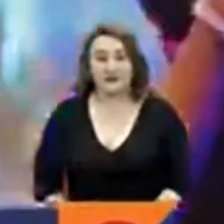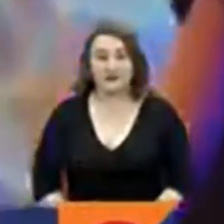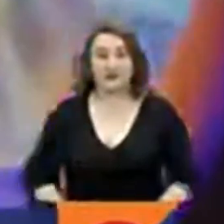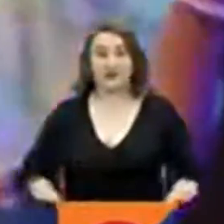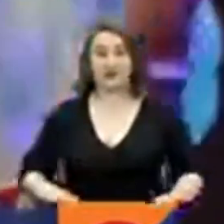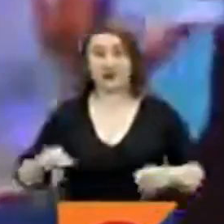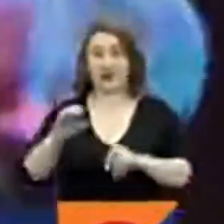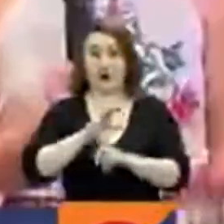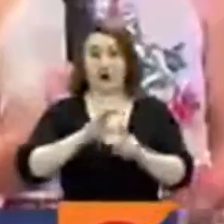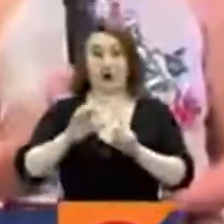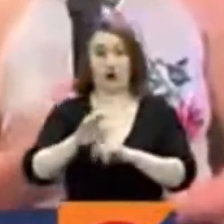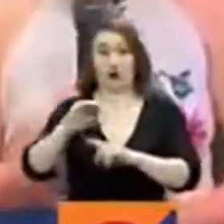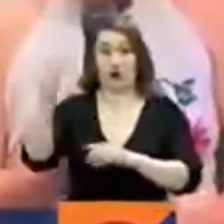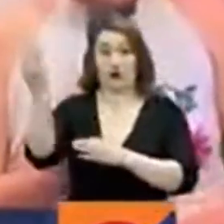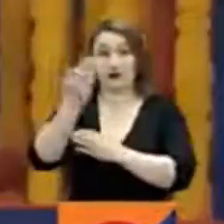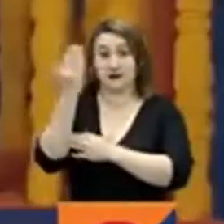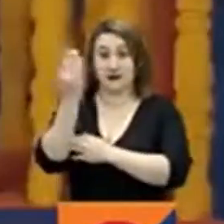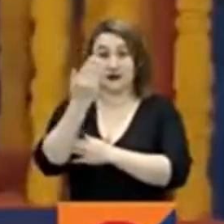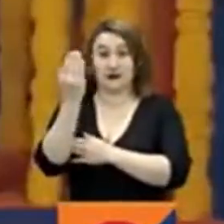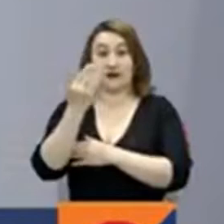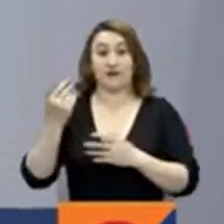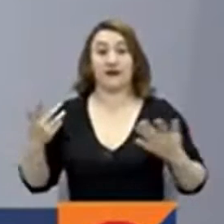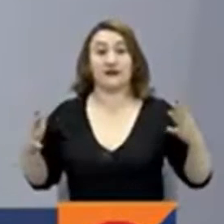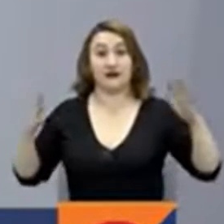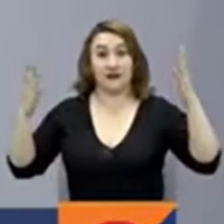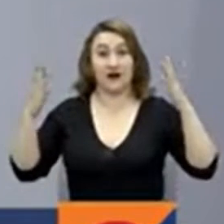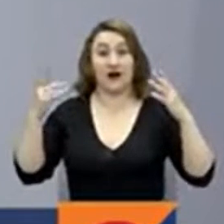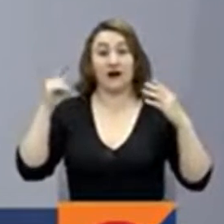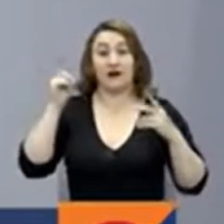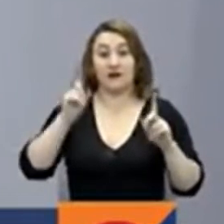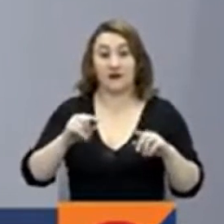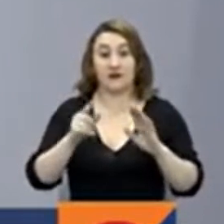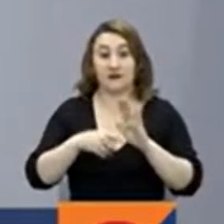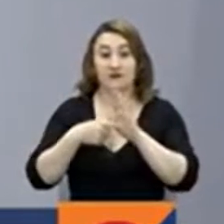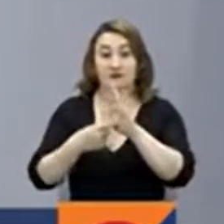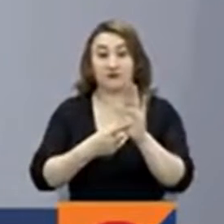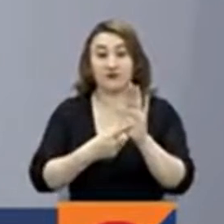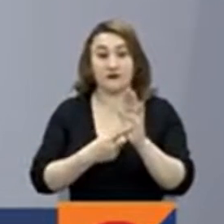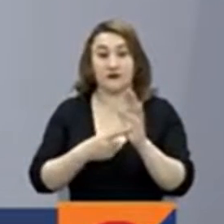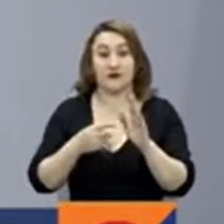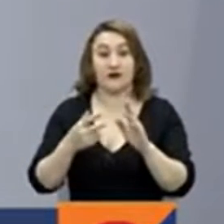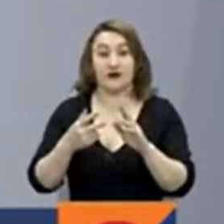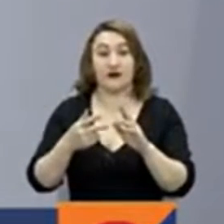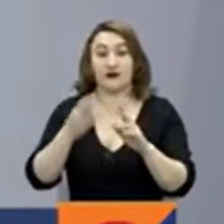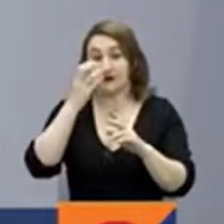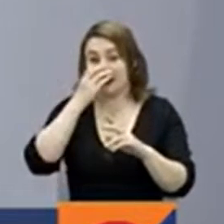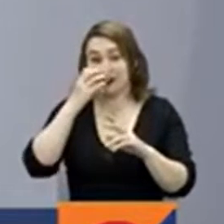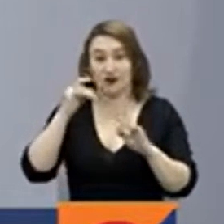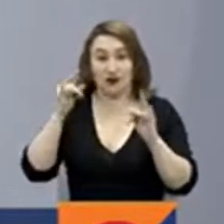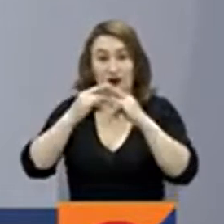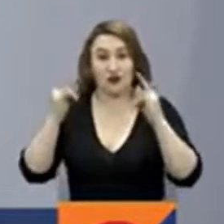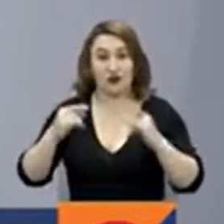cultura, el cine, los festivales musicales y las presentaciones circenses en la agenda cultural.